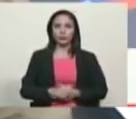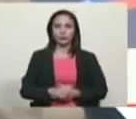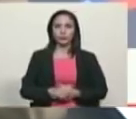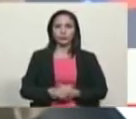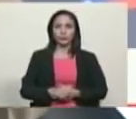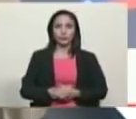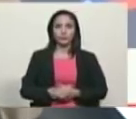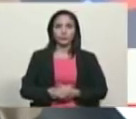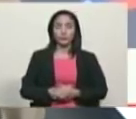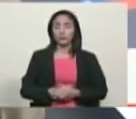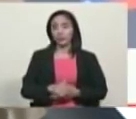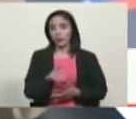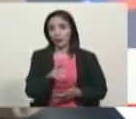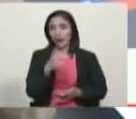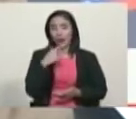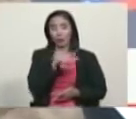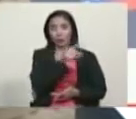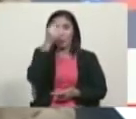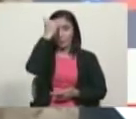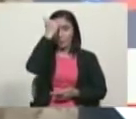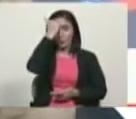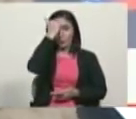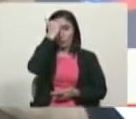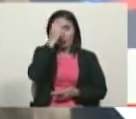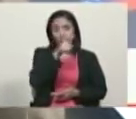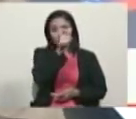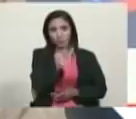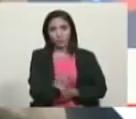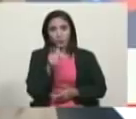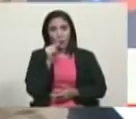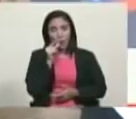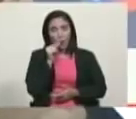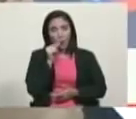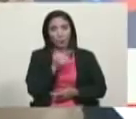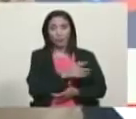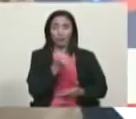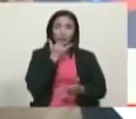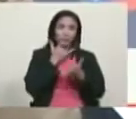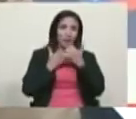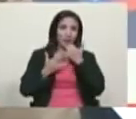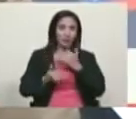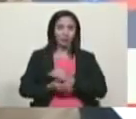decirle que en la torpeza e ignorancia de Pedro Sánchez lo hacen cometer errores